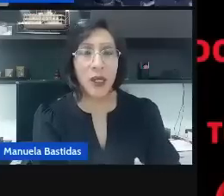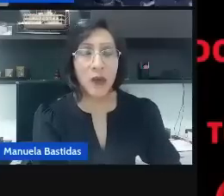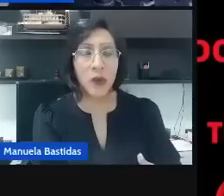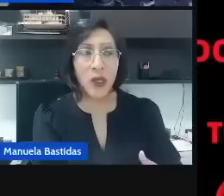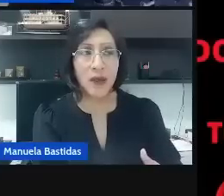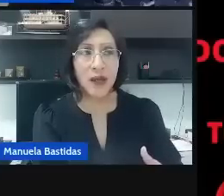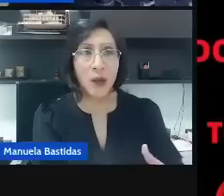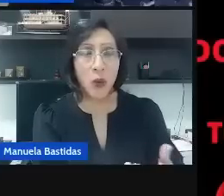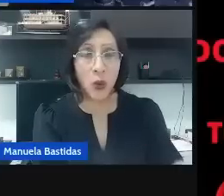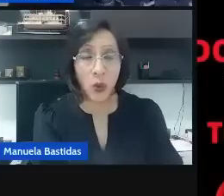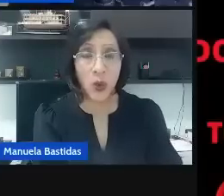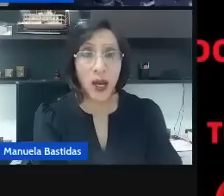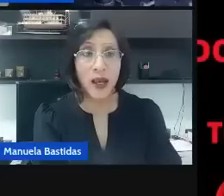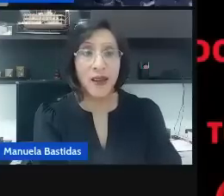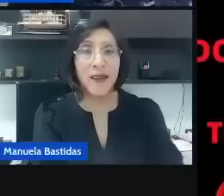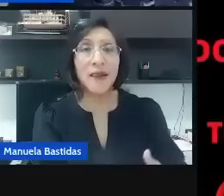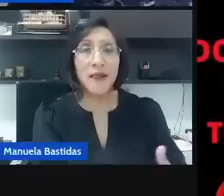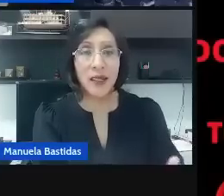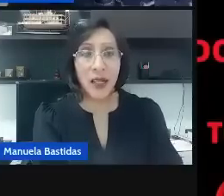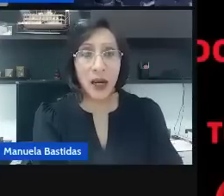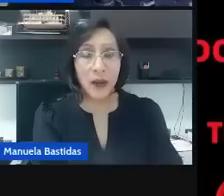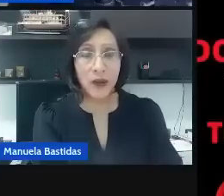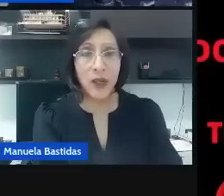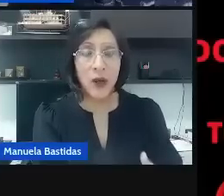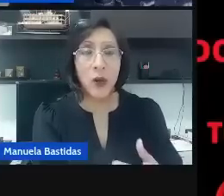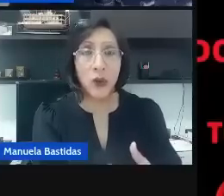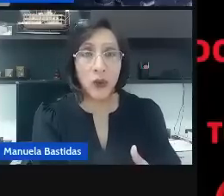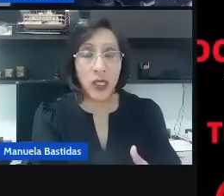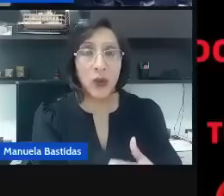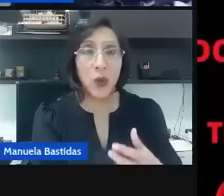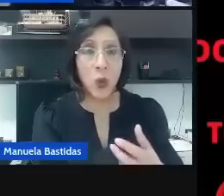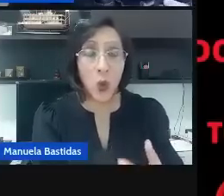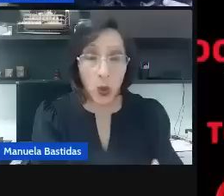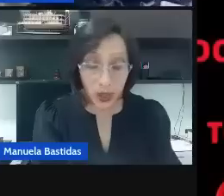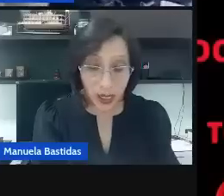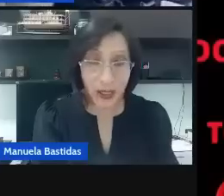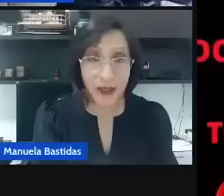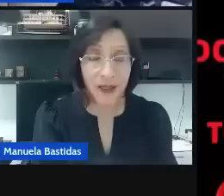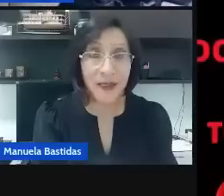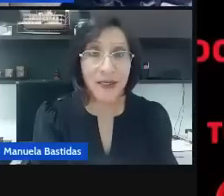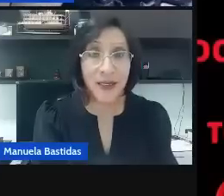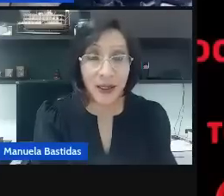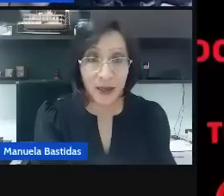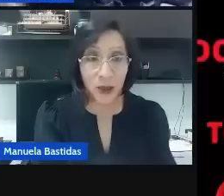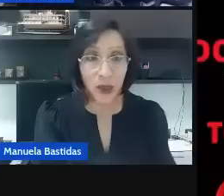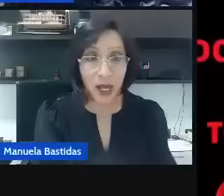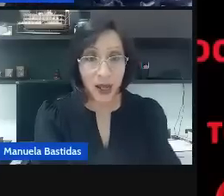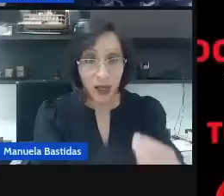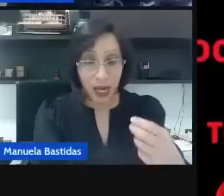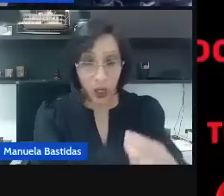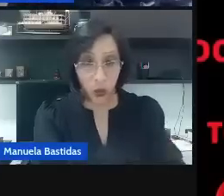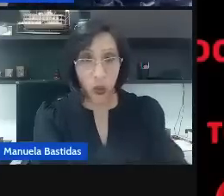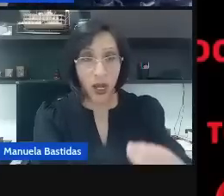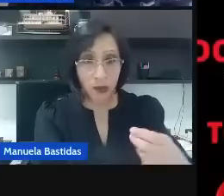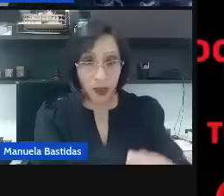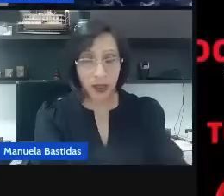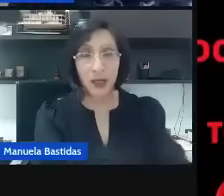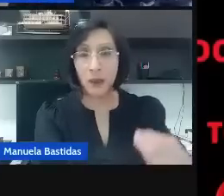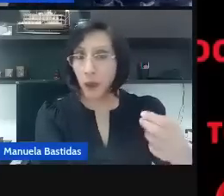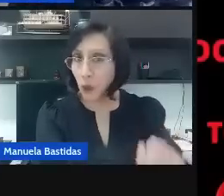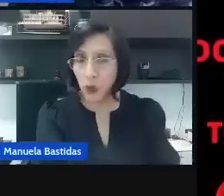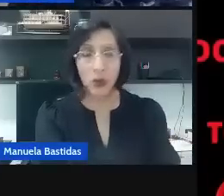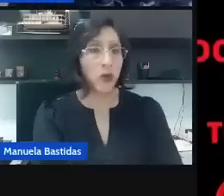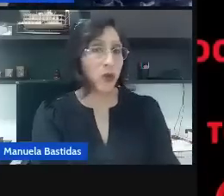es retomar nuestra cultura es acercarnos conociendo realidad nacional actual